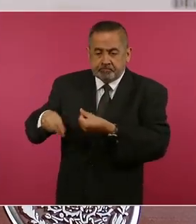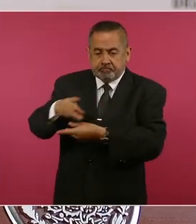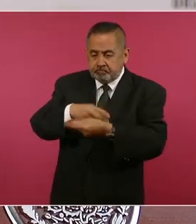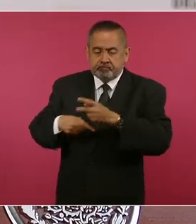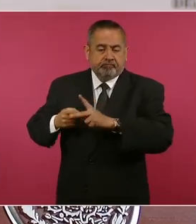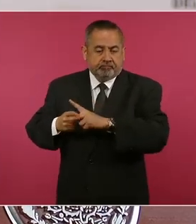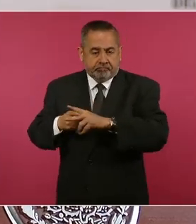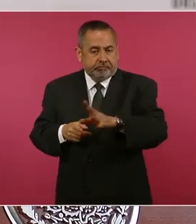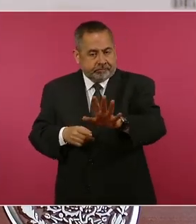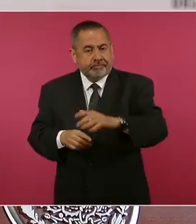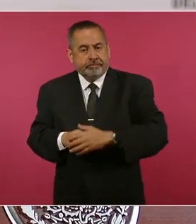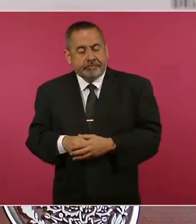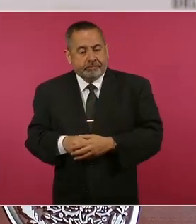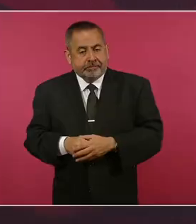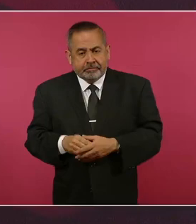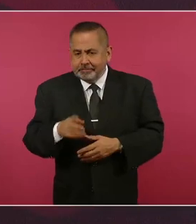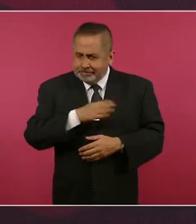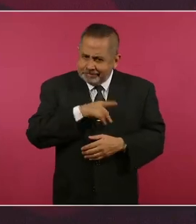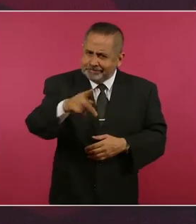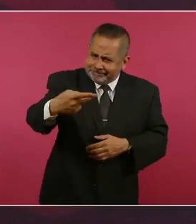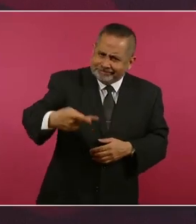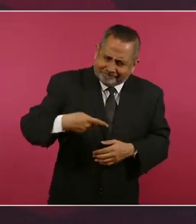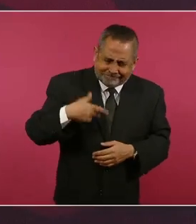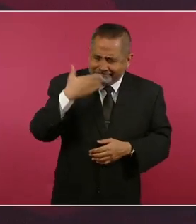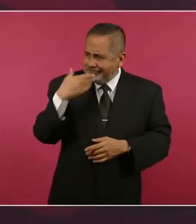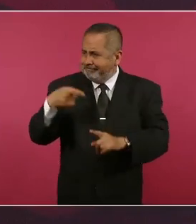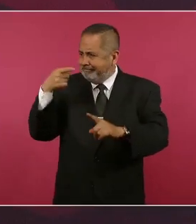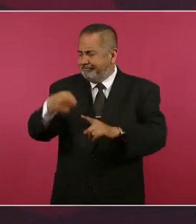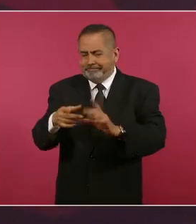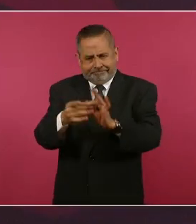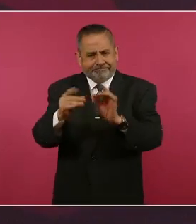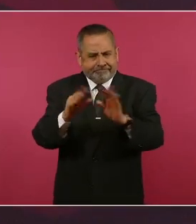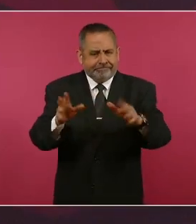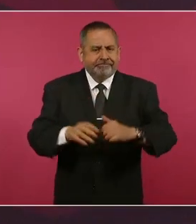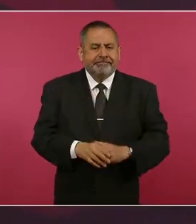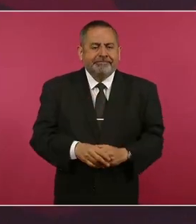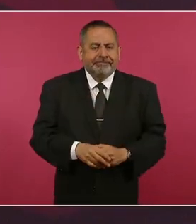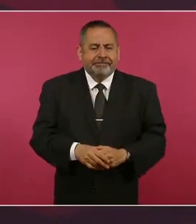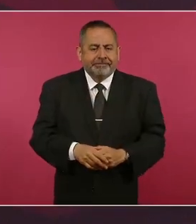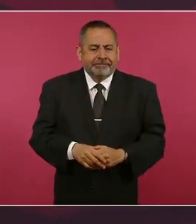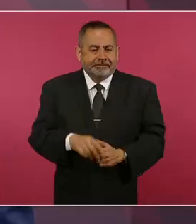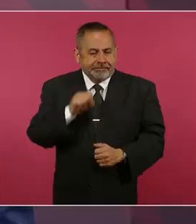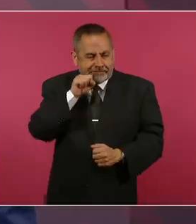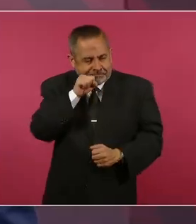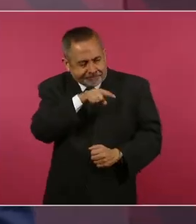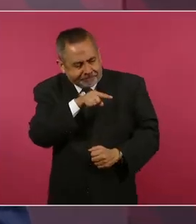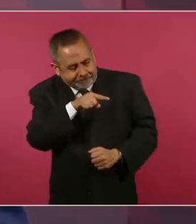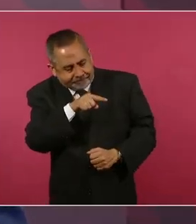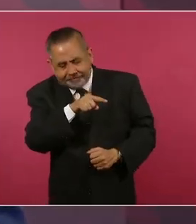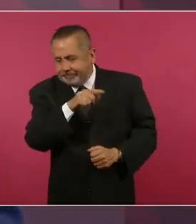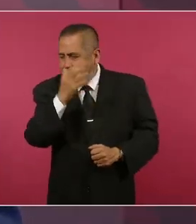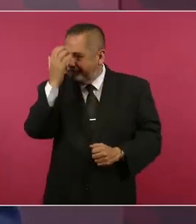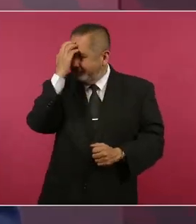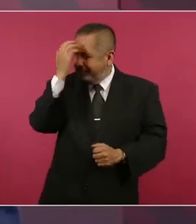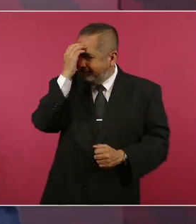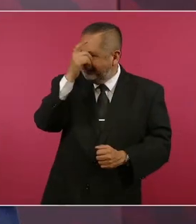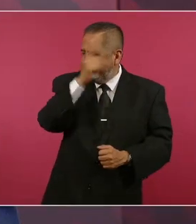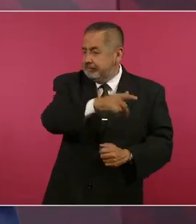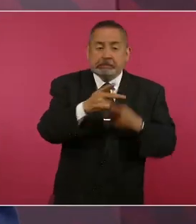Todo esto, qué bien que me preguntas, porque ahí los estoy viendo